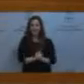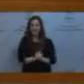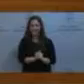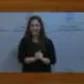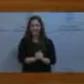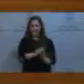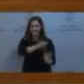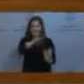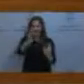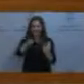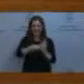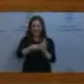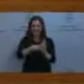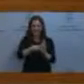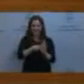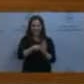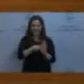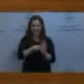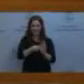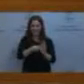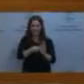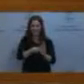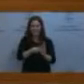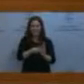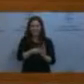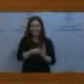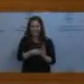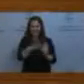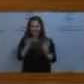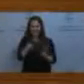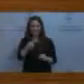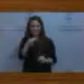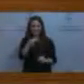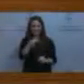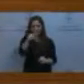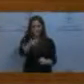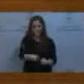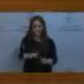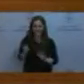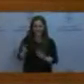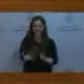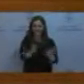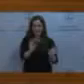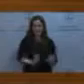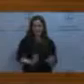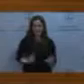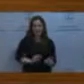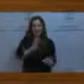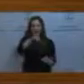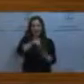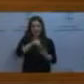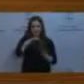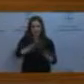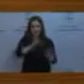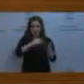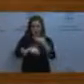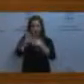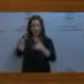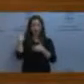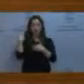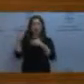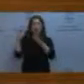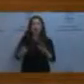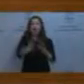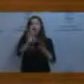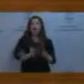sí, segundo cuento. Miren, segundo cuento es que, como se ha dicho aquí, el 8 de enero de 2008, 8 de enero de